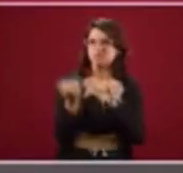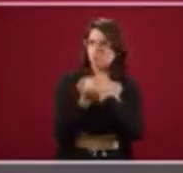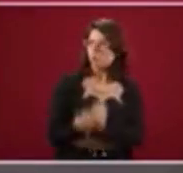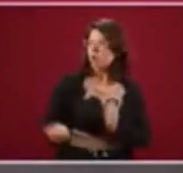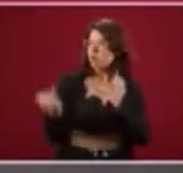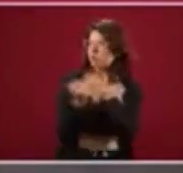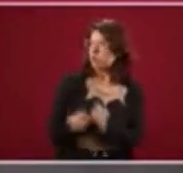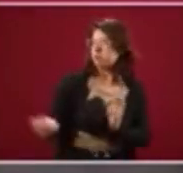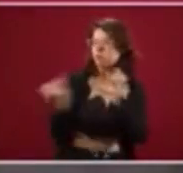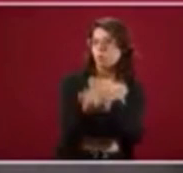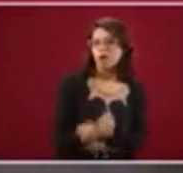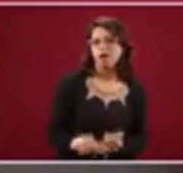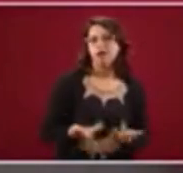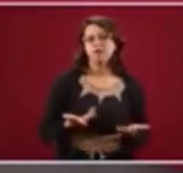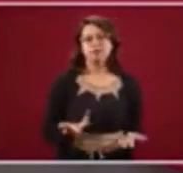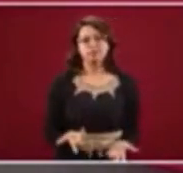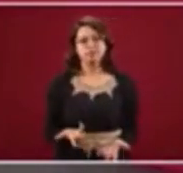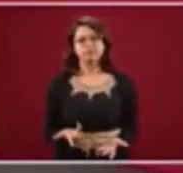para ellos